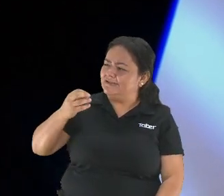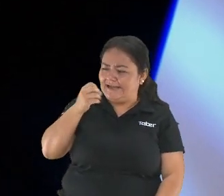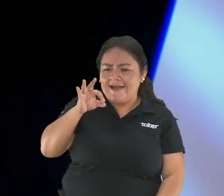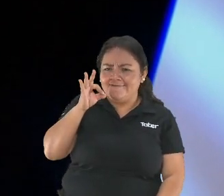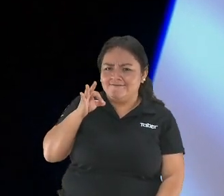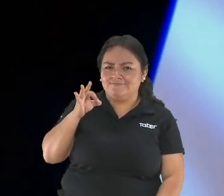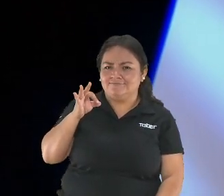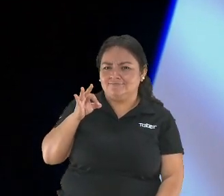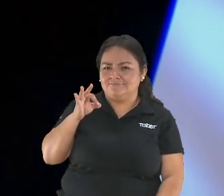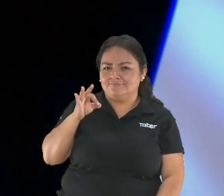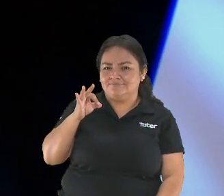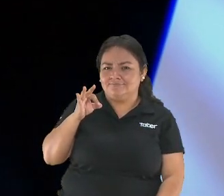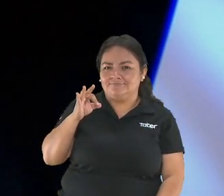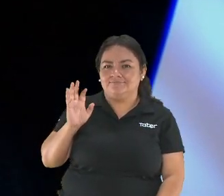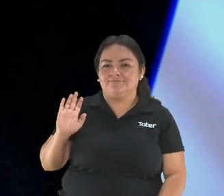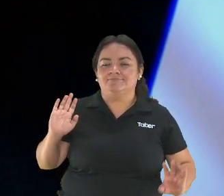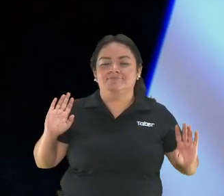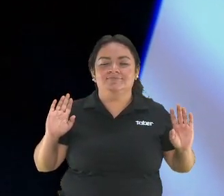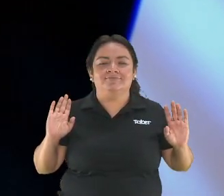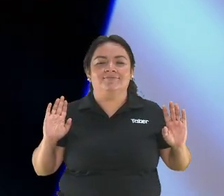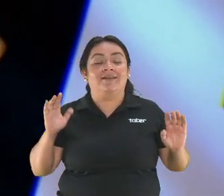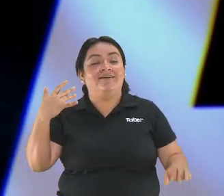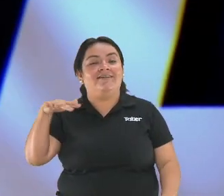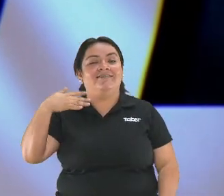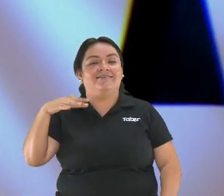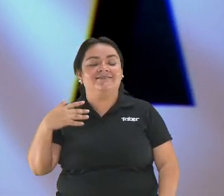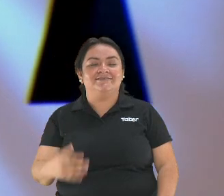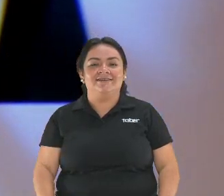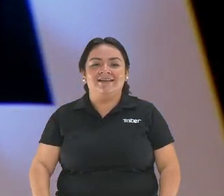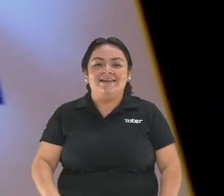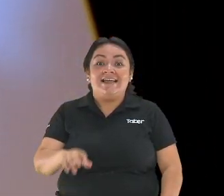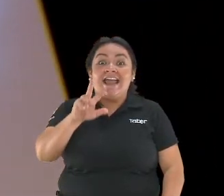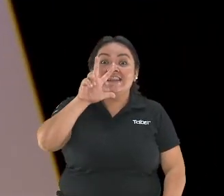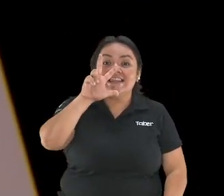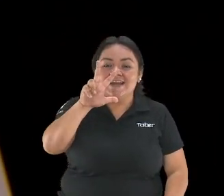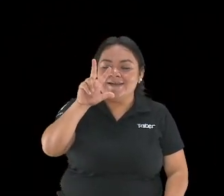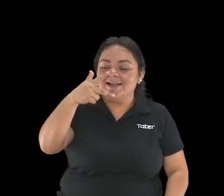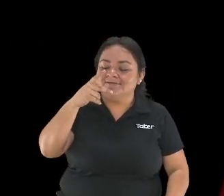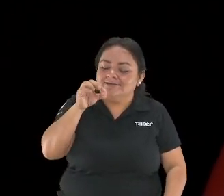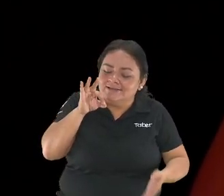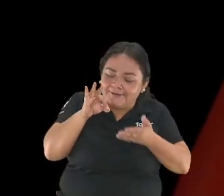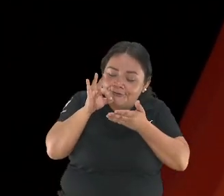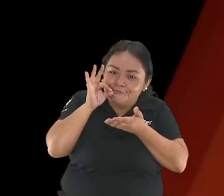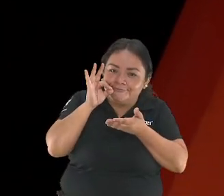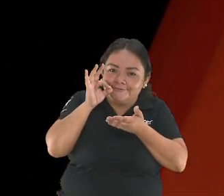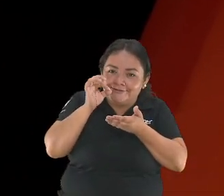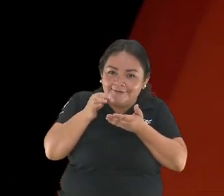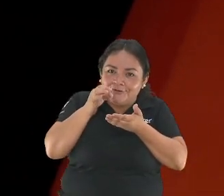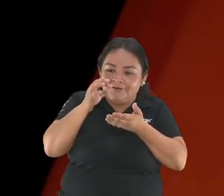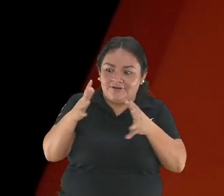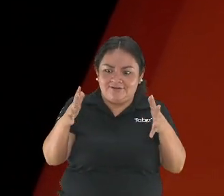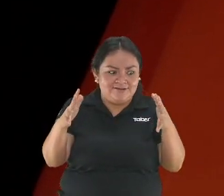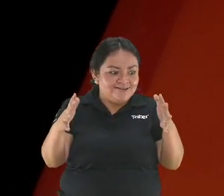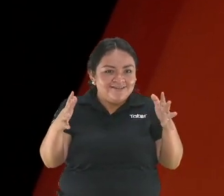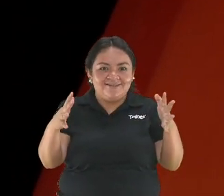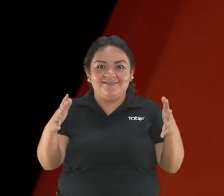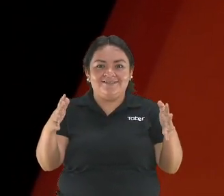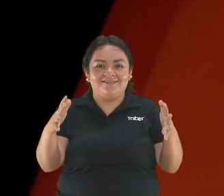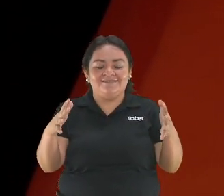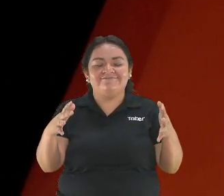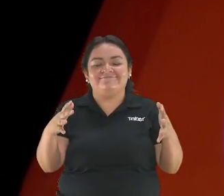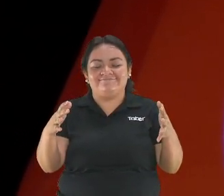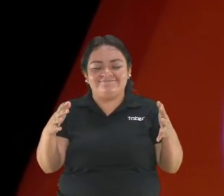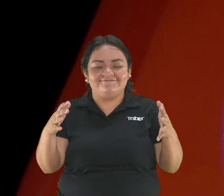no a german tres tragos le había dado al café así me temblaban las manos